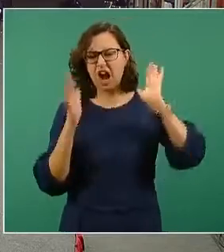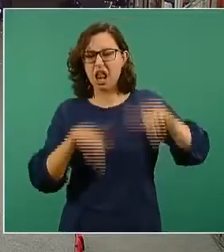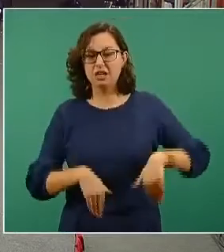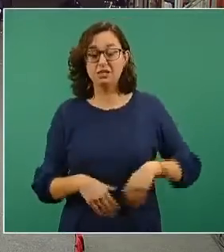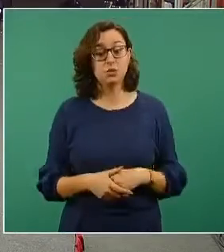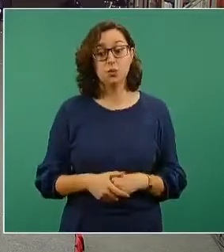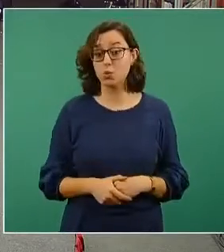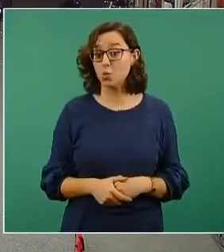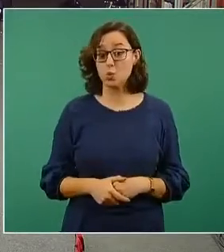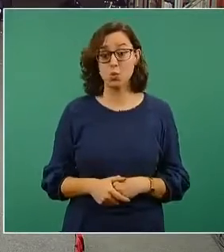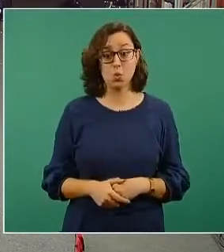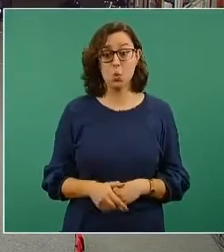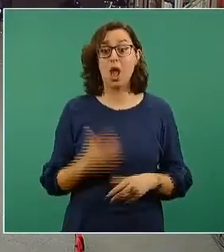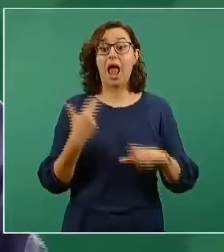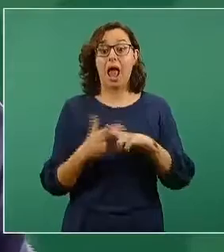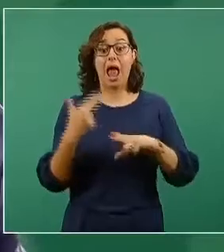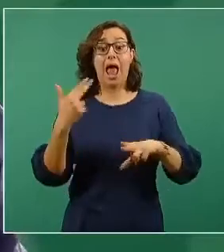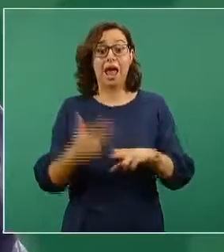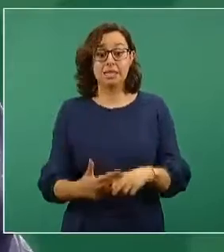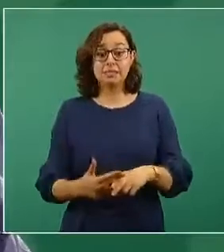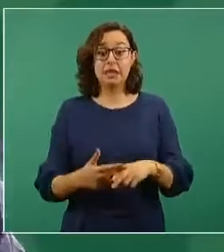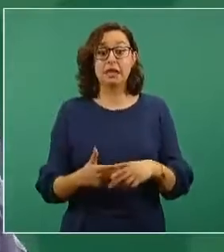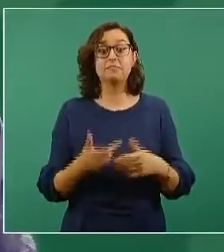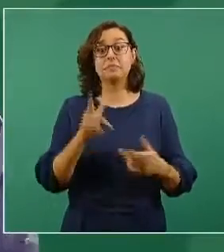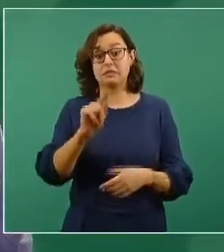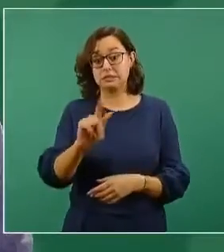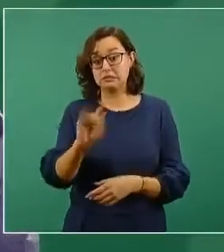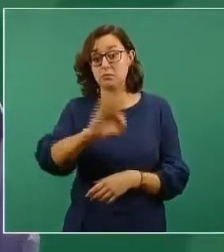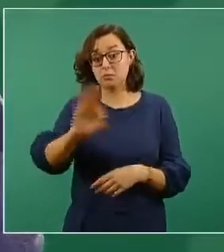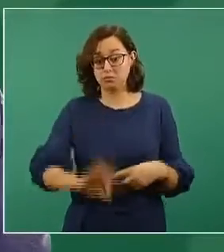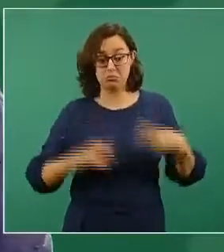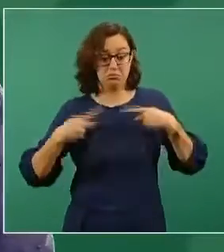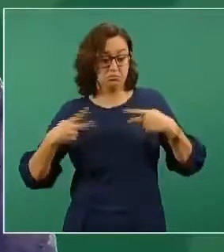de 3/4 partes de personas inmunes. Muchas gracias, Alejandro, por las preguntas.